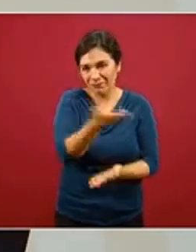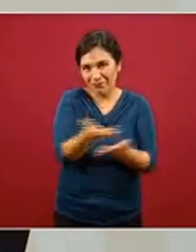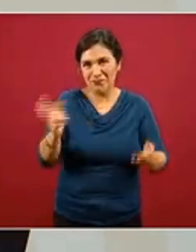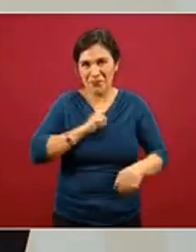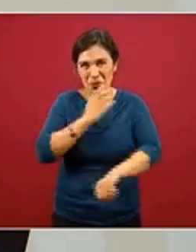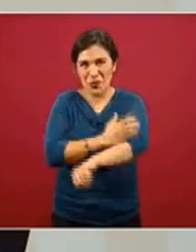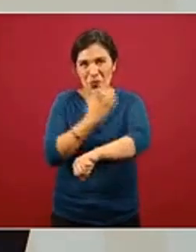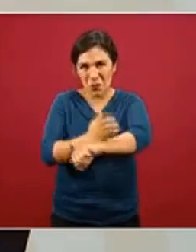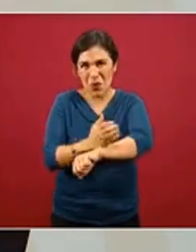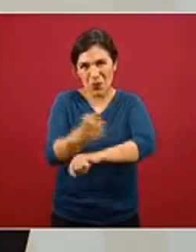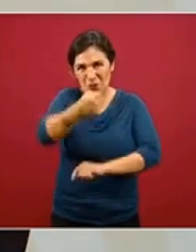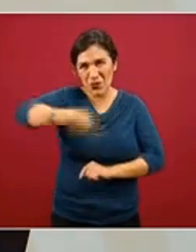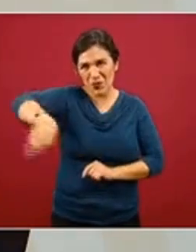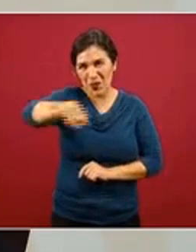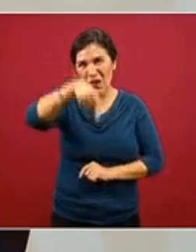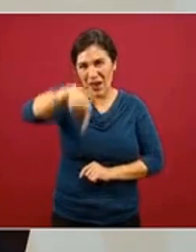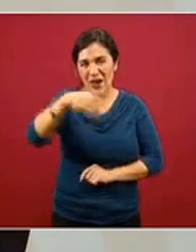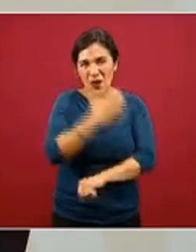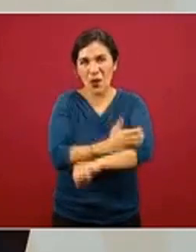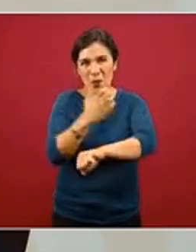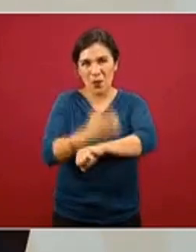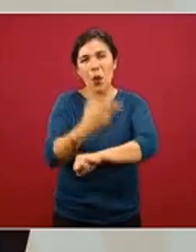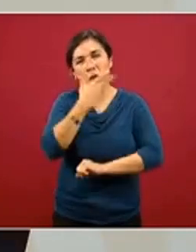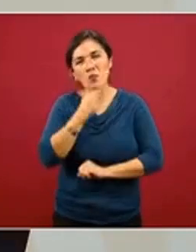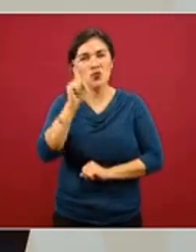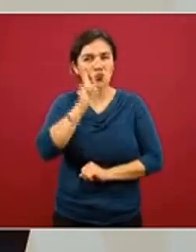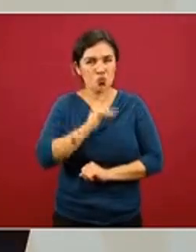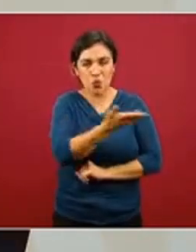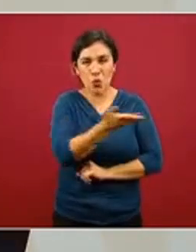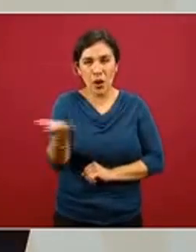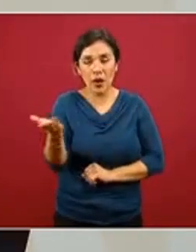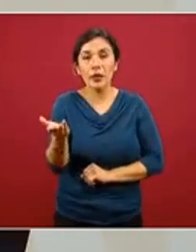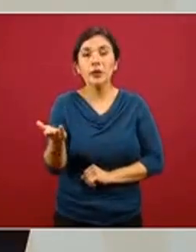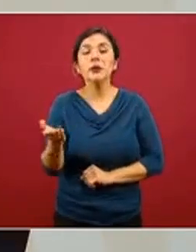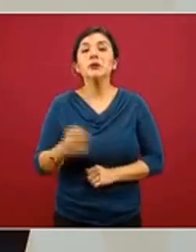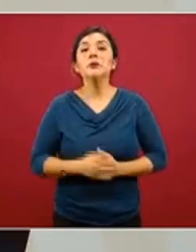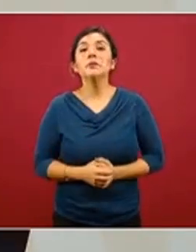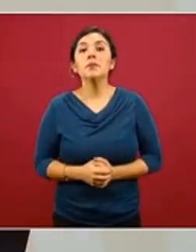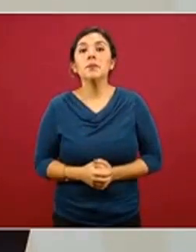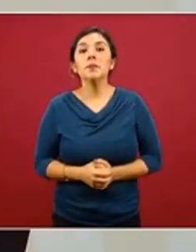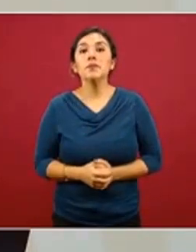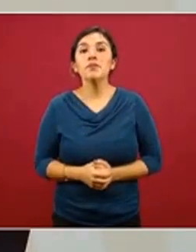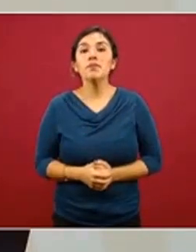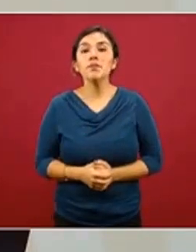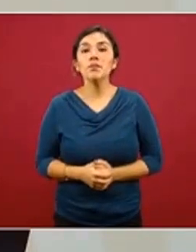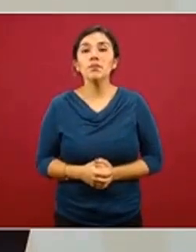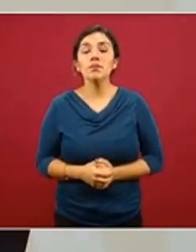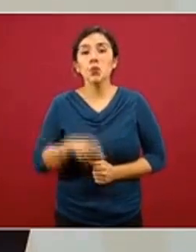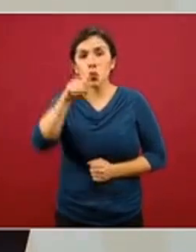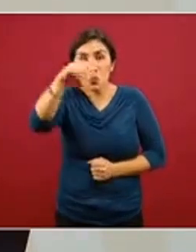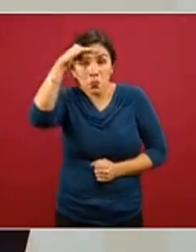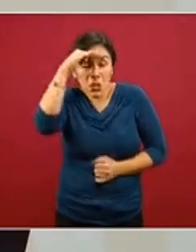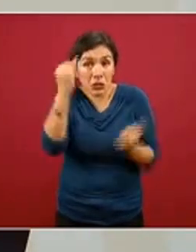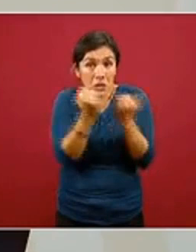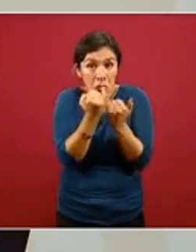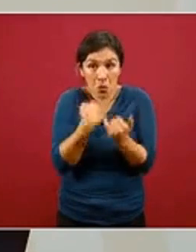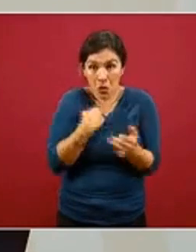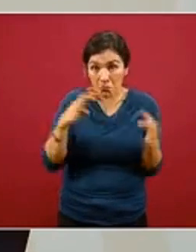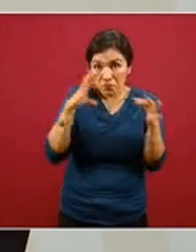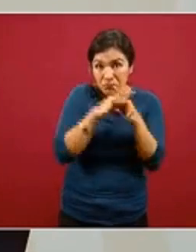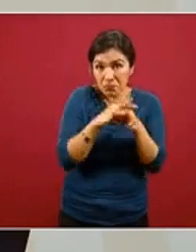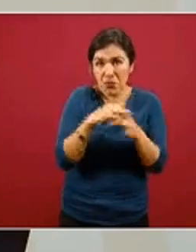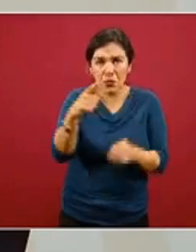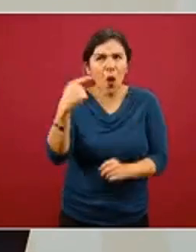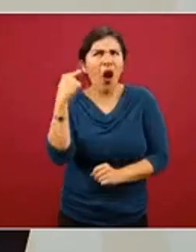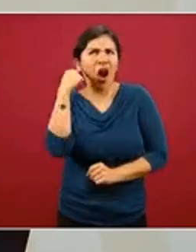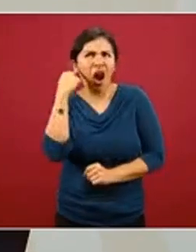colegas y colegos aquí, los compañeras y compañeros comunicadores, y usted pensó lo mismo, usted pensó que